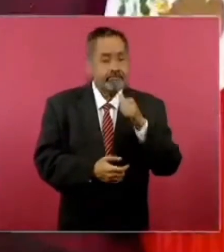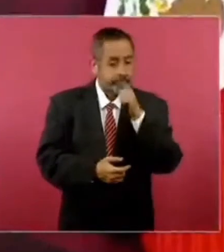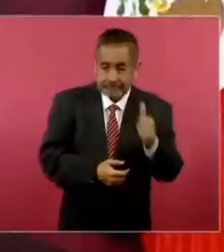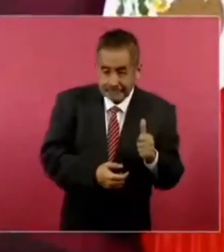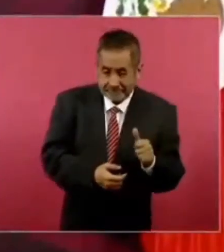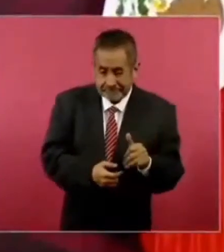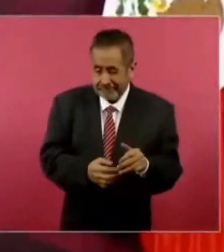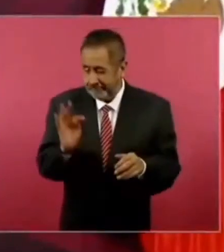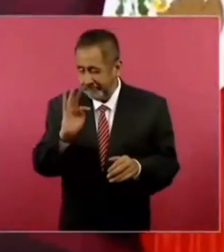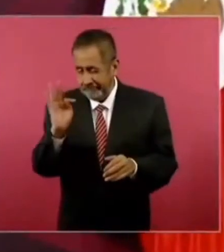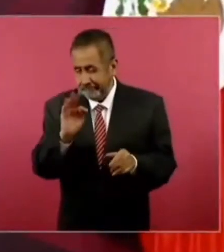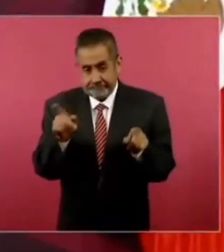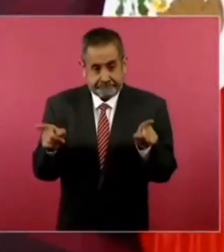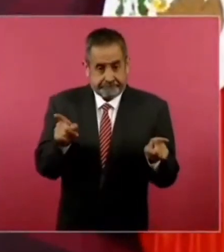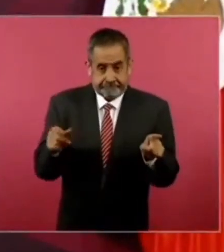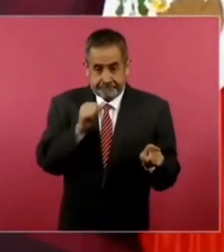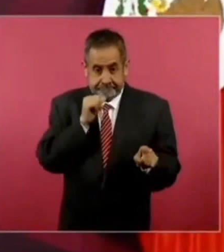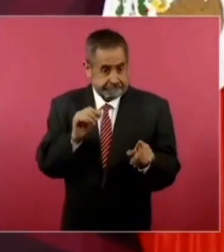legisladores,